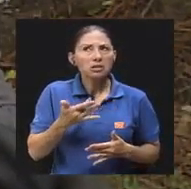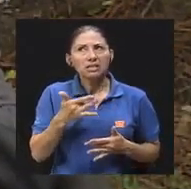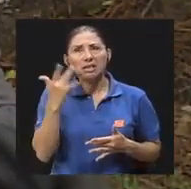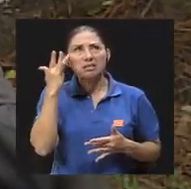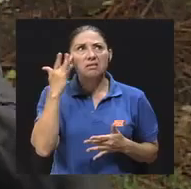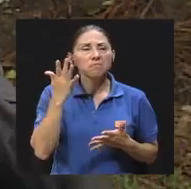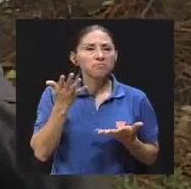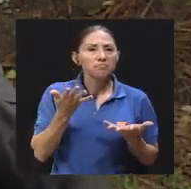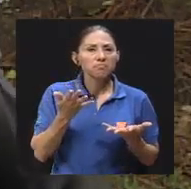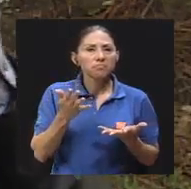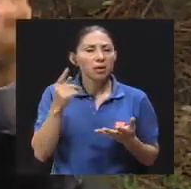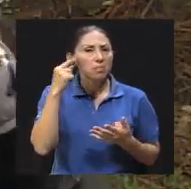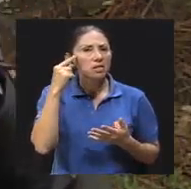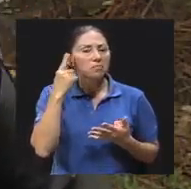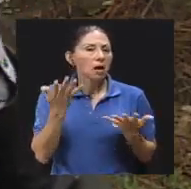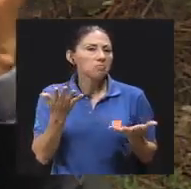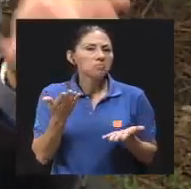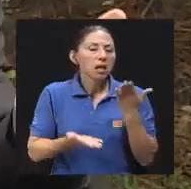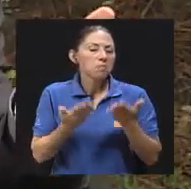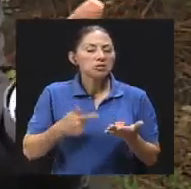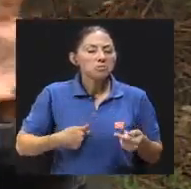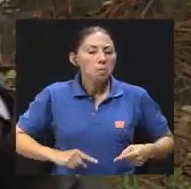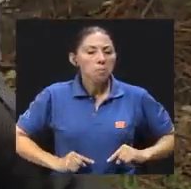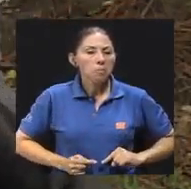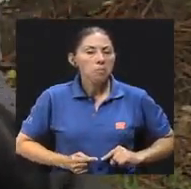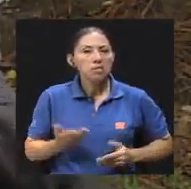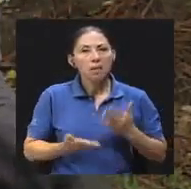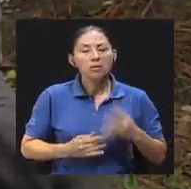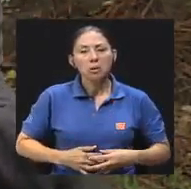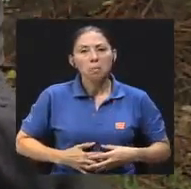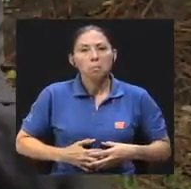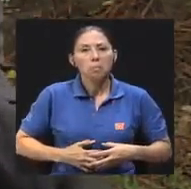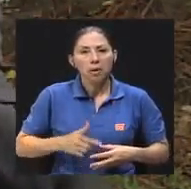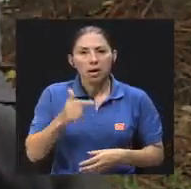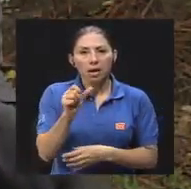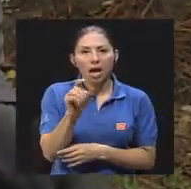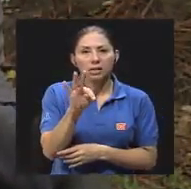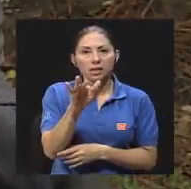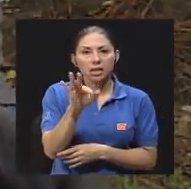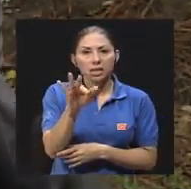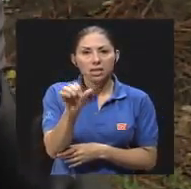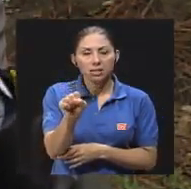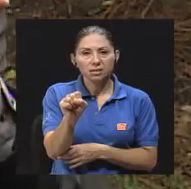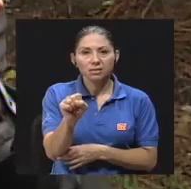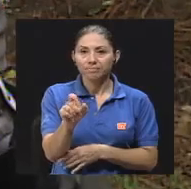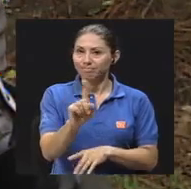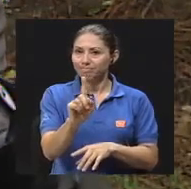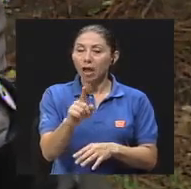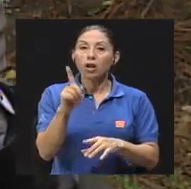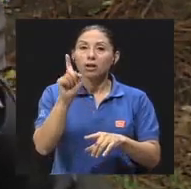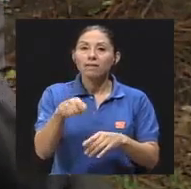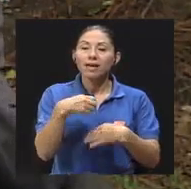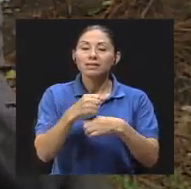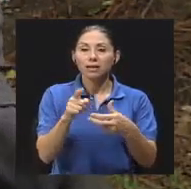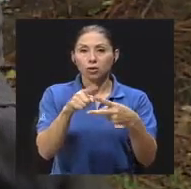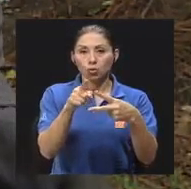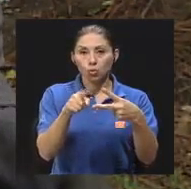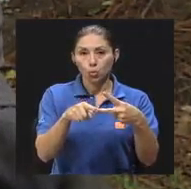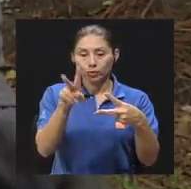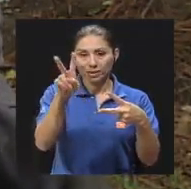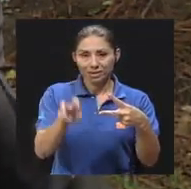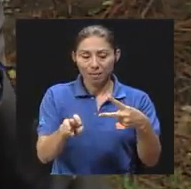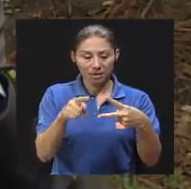rato, referente a una gastritis, a un problema inflamatorio. Bueno, entonces lo que hay que hacerle son dos exámenes que se pueden utilizar